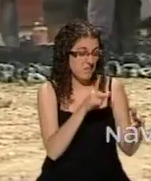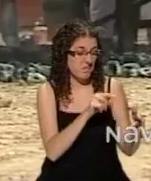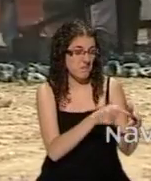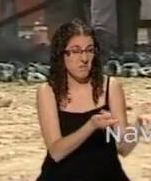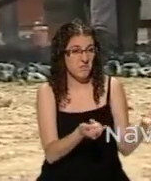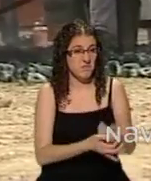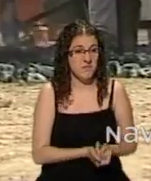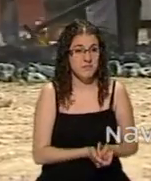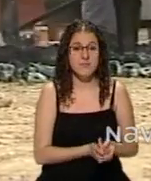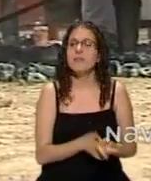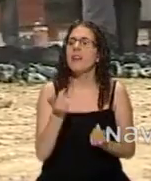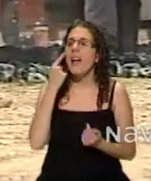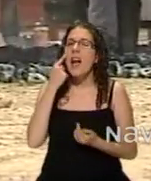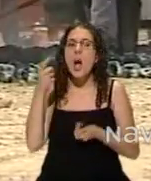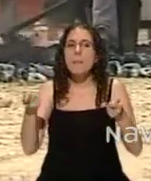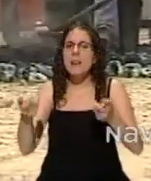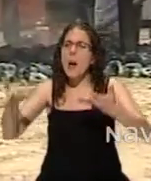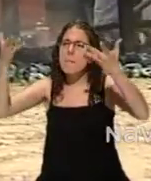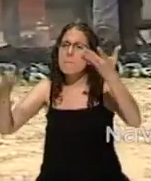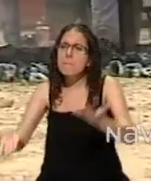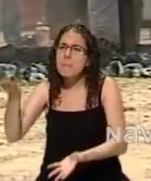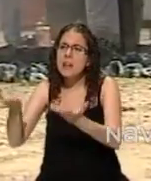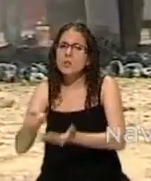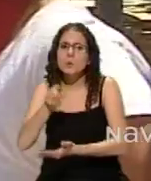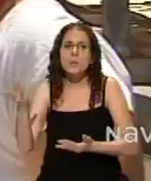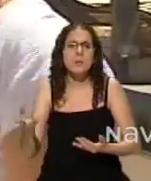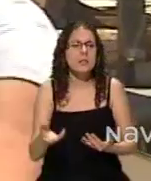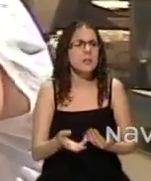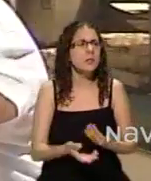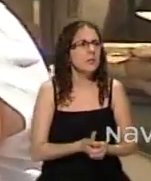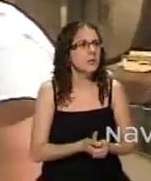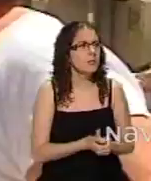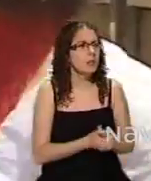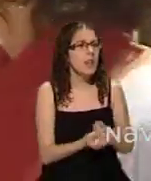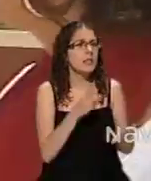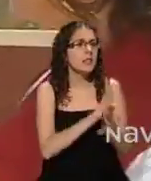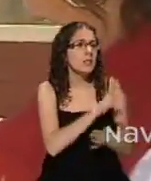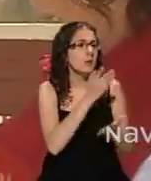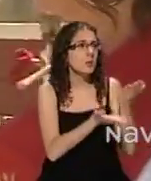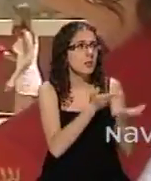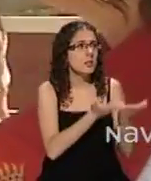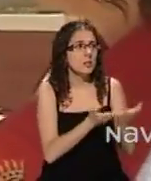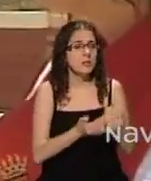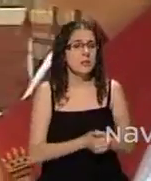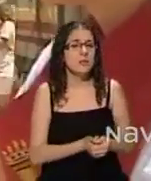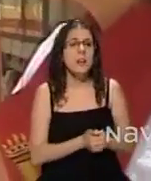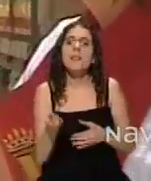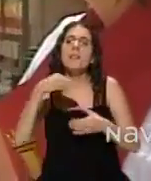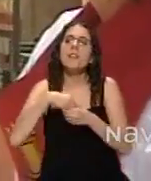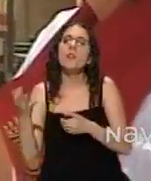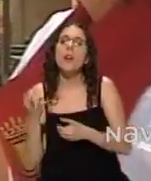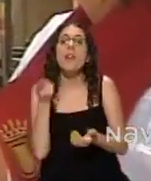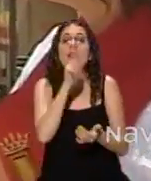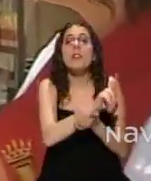esta paella? Lo que es el recipiente, 600 kilos. Nada. ¿Y lo que va a tener dentro? Pues lleva 150 kilos de